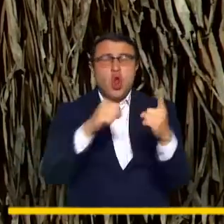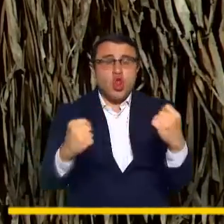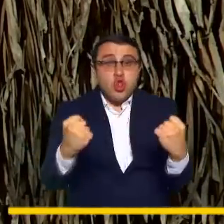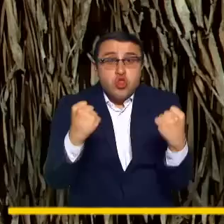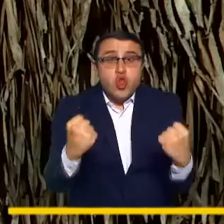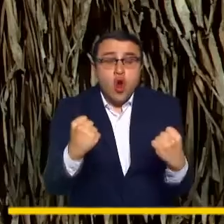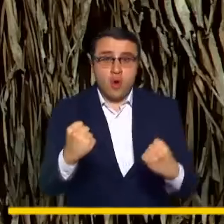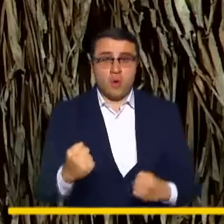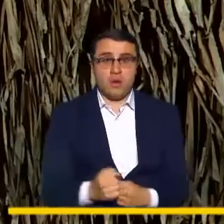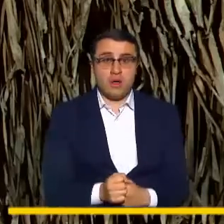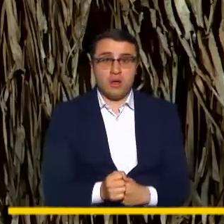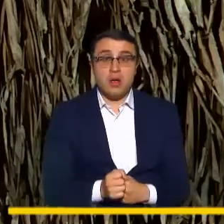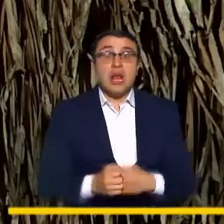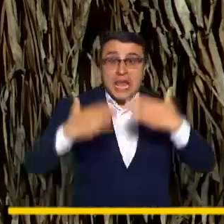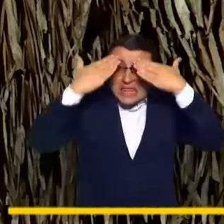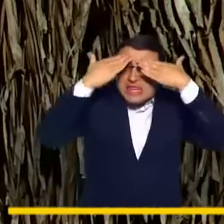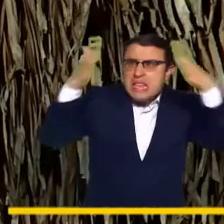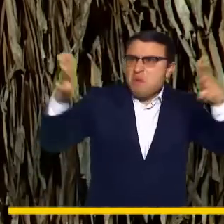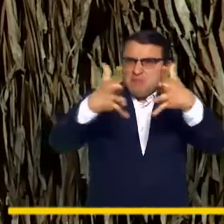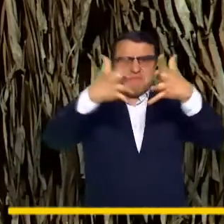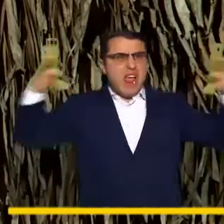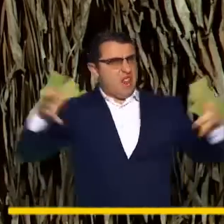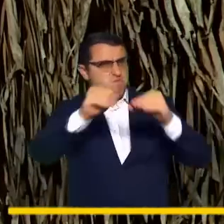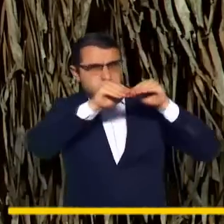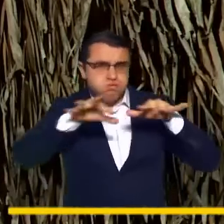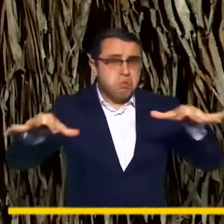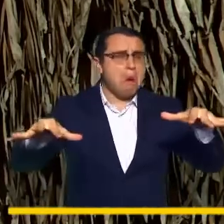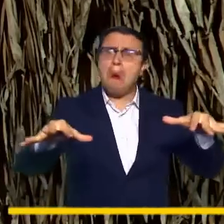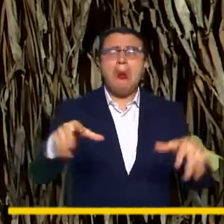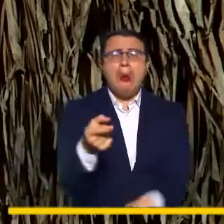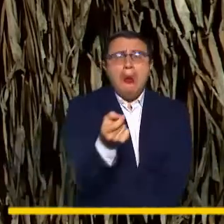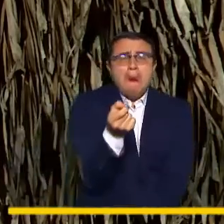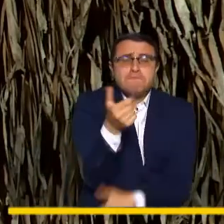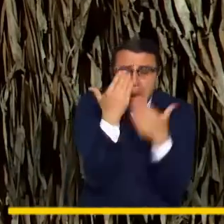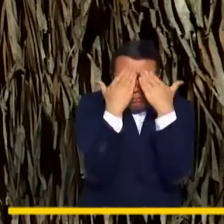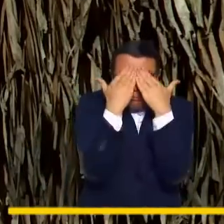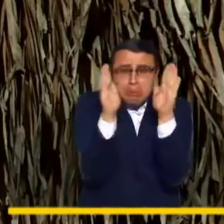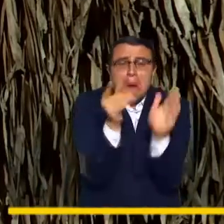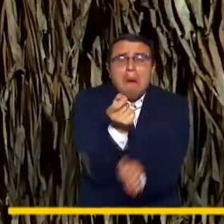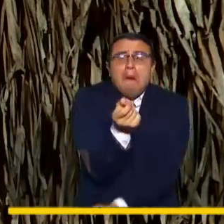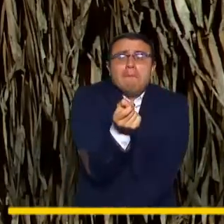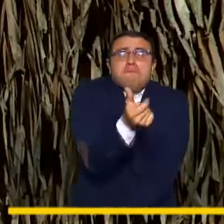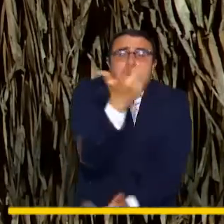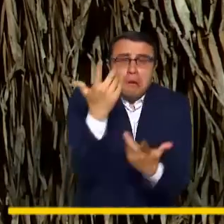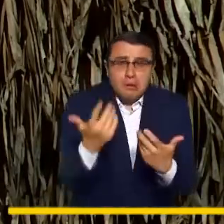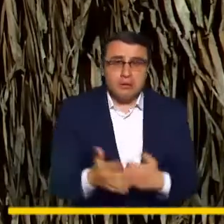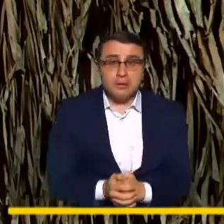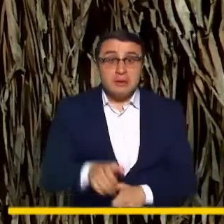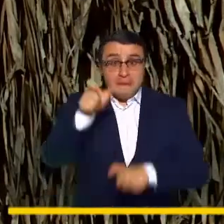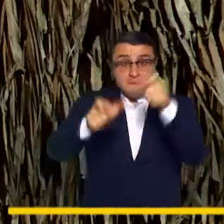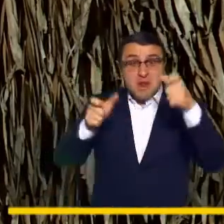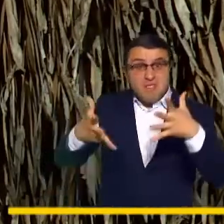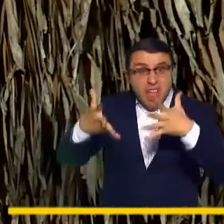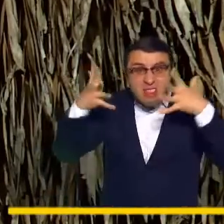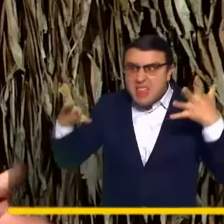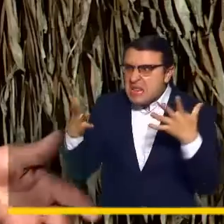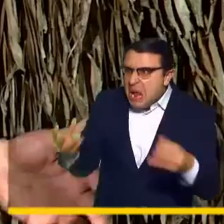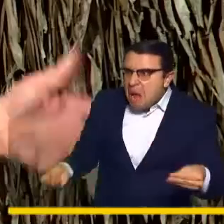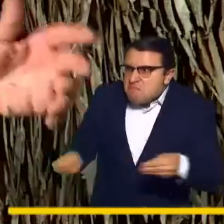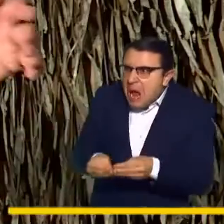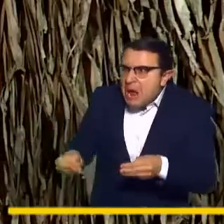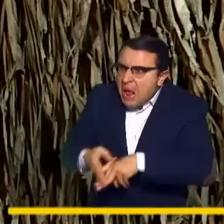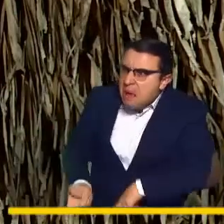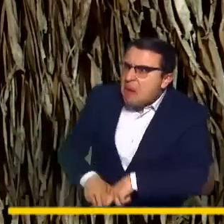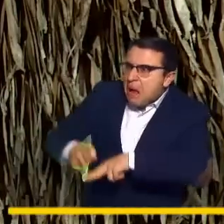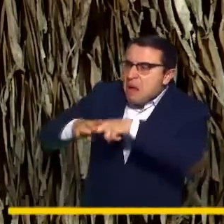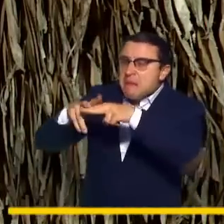su ausencia de democracia, por el enorme acumulado de codicias que, por